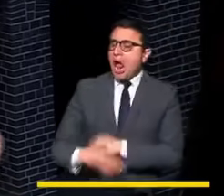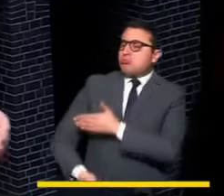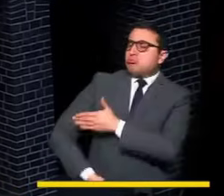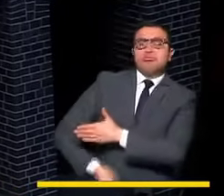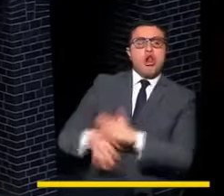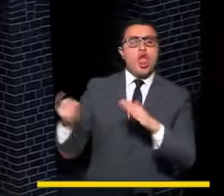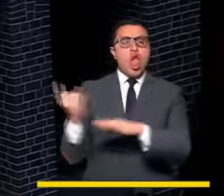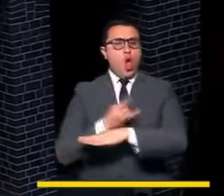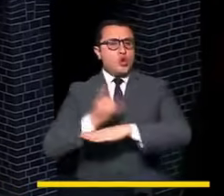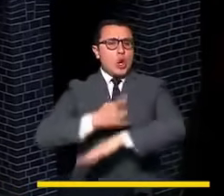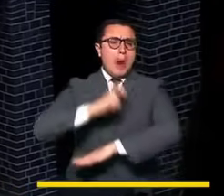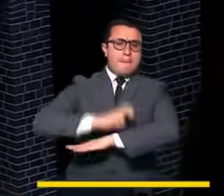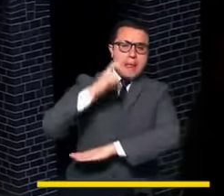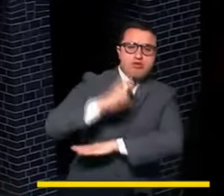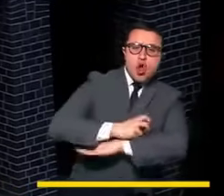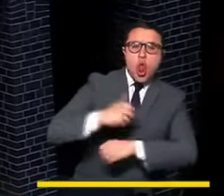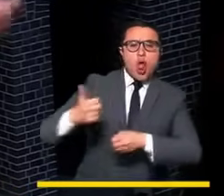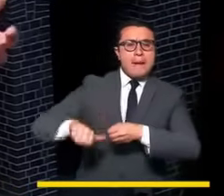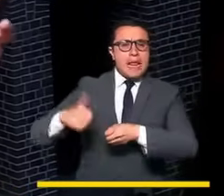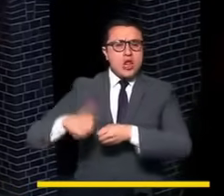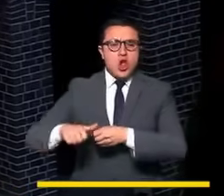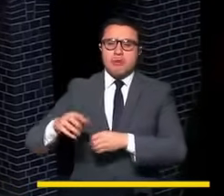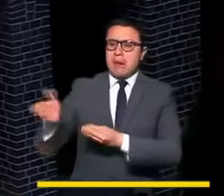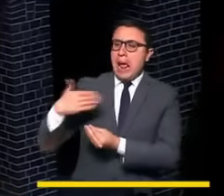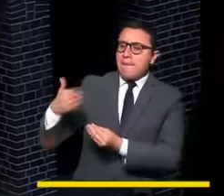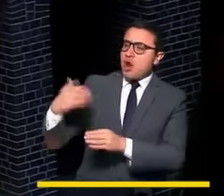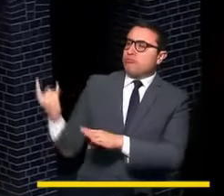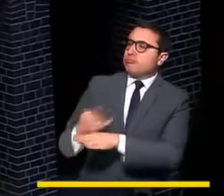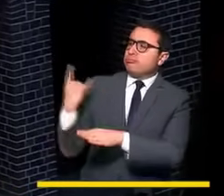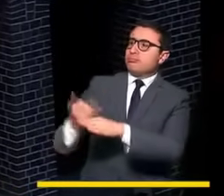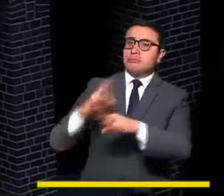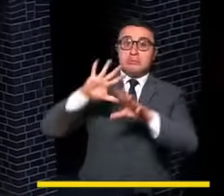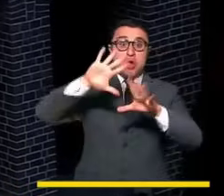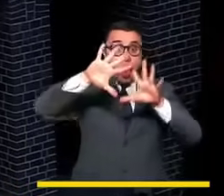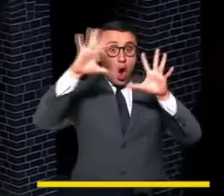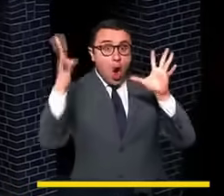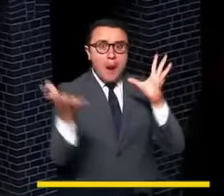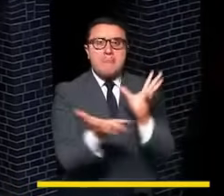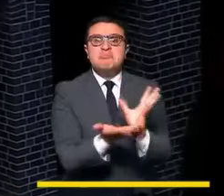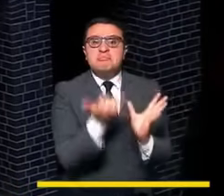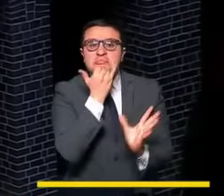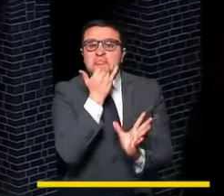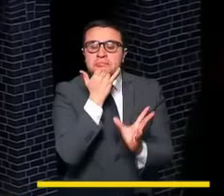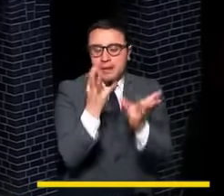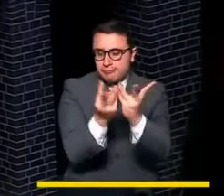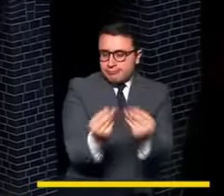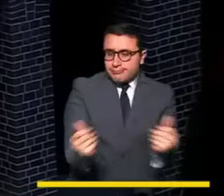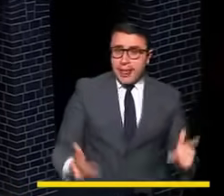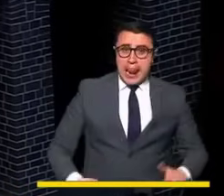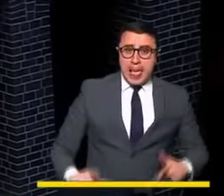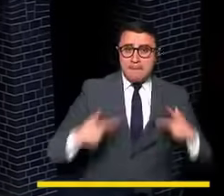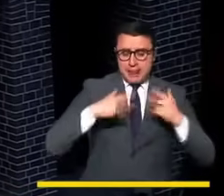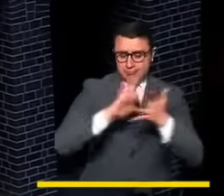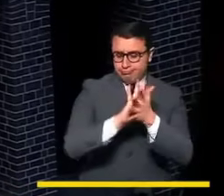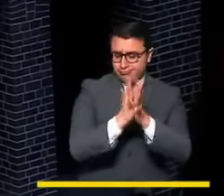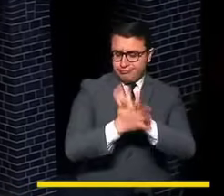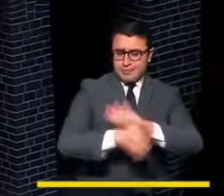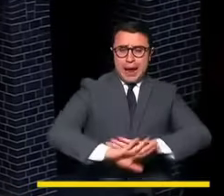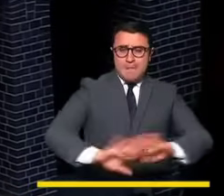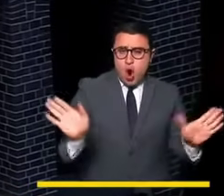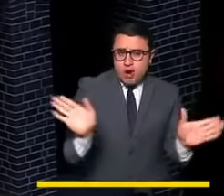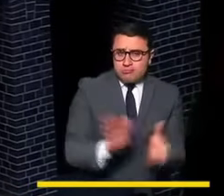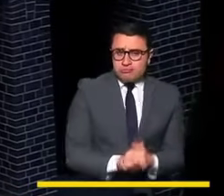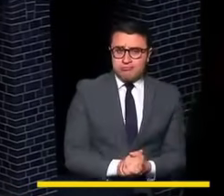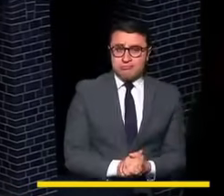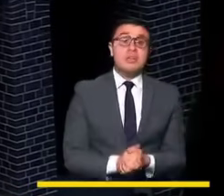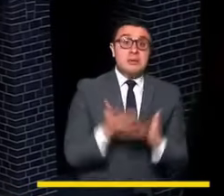Así que no hay la vida de la especie y la vida del planeta. Así que no hay alternativa si queremos